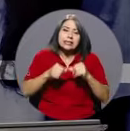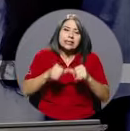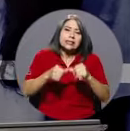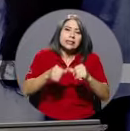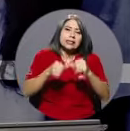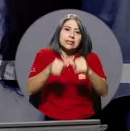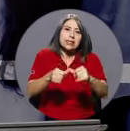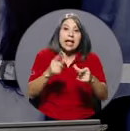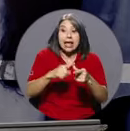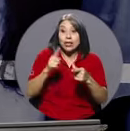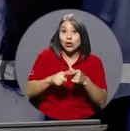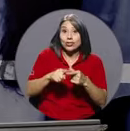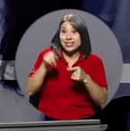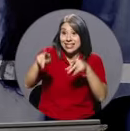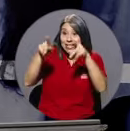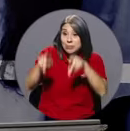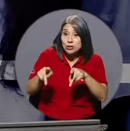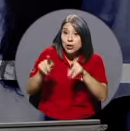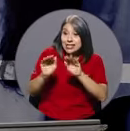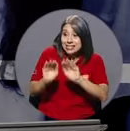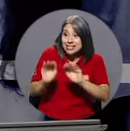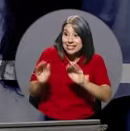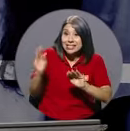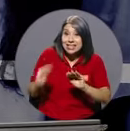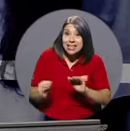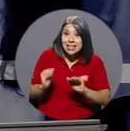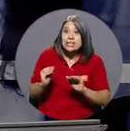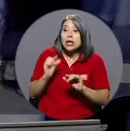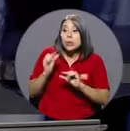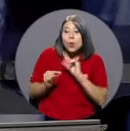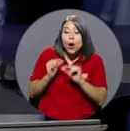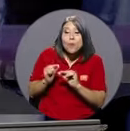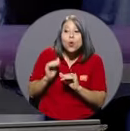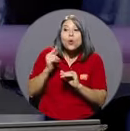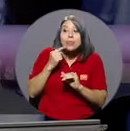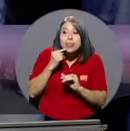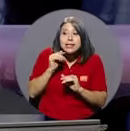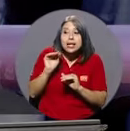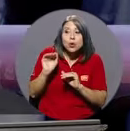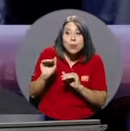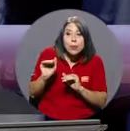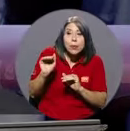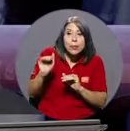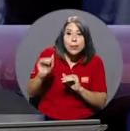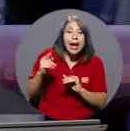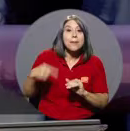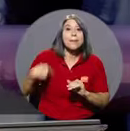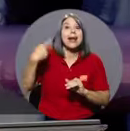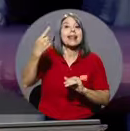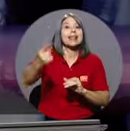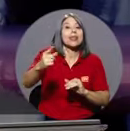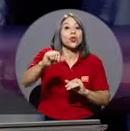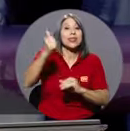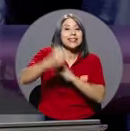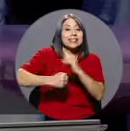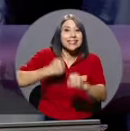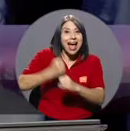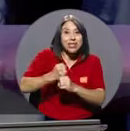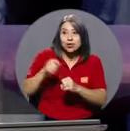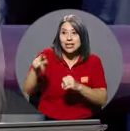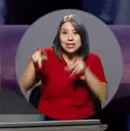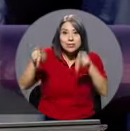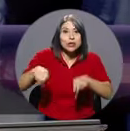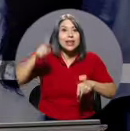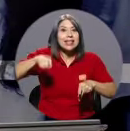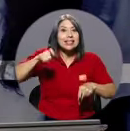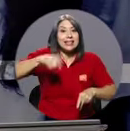a esas personas chiquititas y ir desdiciendo poco a poco para que dentro de 10, 15 años, cuando sean esas personas que vayan a tener que